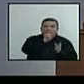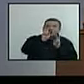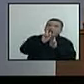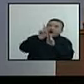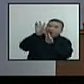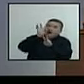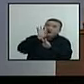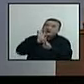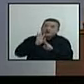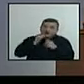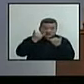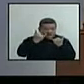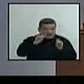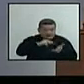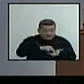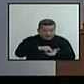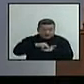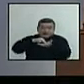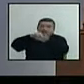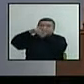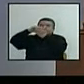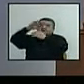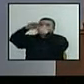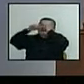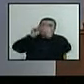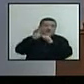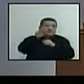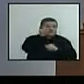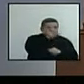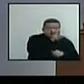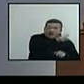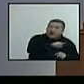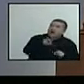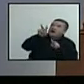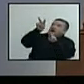sea levantado en alto, todos me contemplarán.